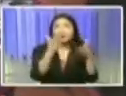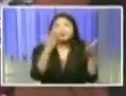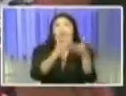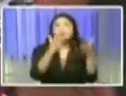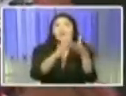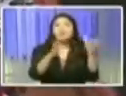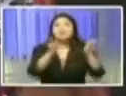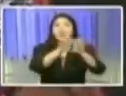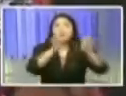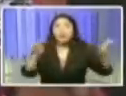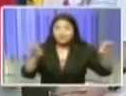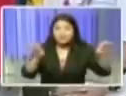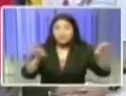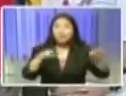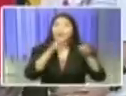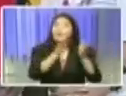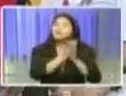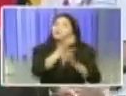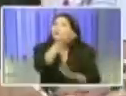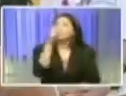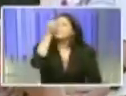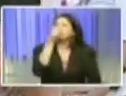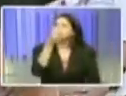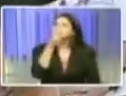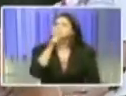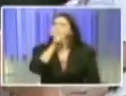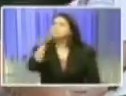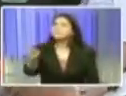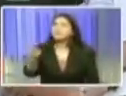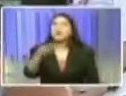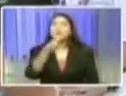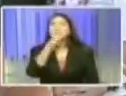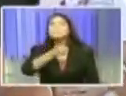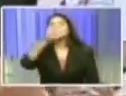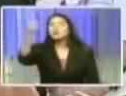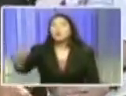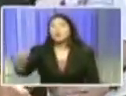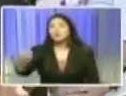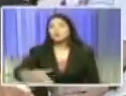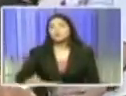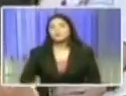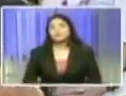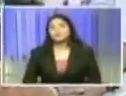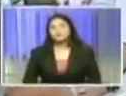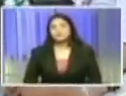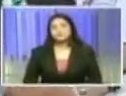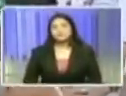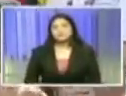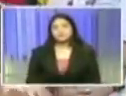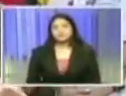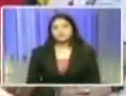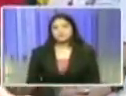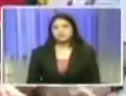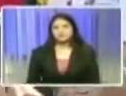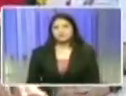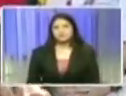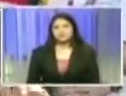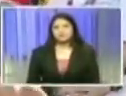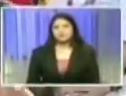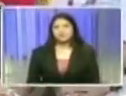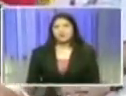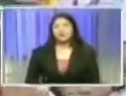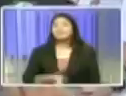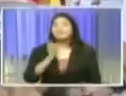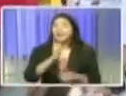Estudiantes de Educación Media. Dame una opinión, Carlitos. Un micrófono para Carlitos. Tenemos que tener los